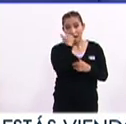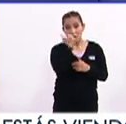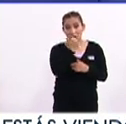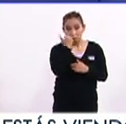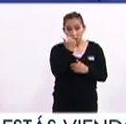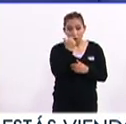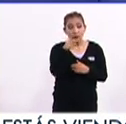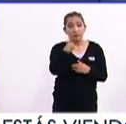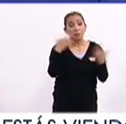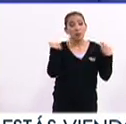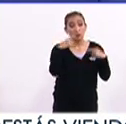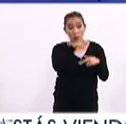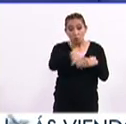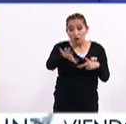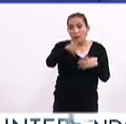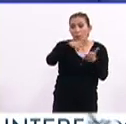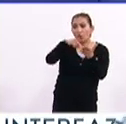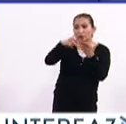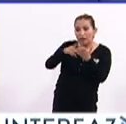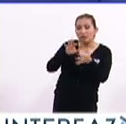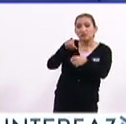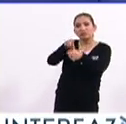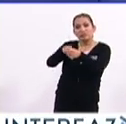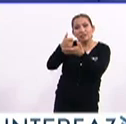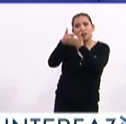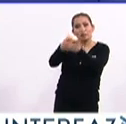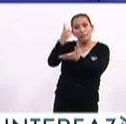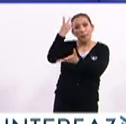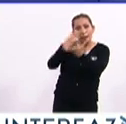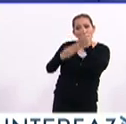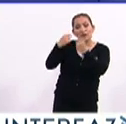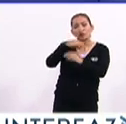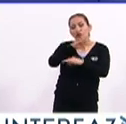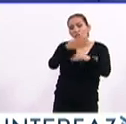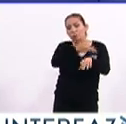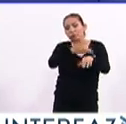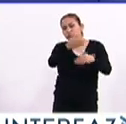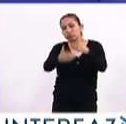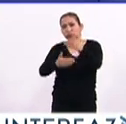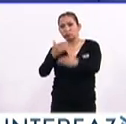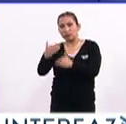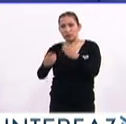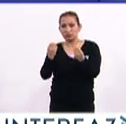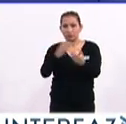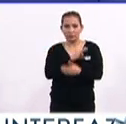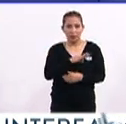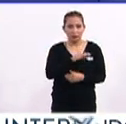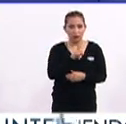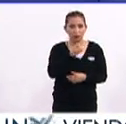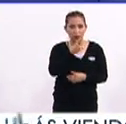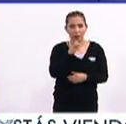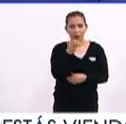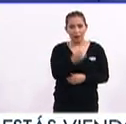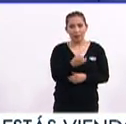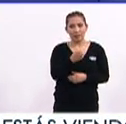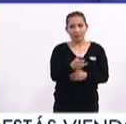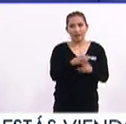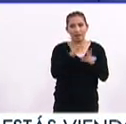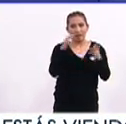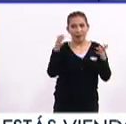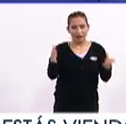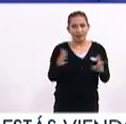los académicos es que busquen los proyectos, se sumen para aprender de todo este proceso, y muchísimas felicidades, doctora, por esta